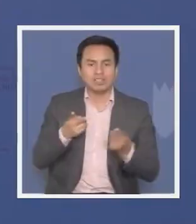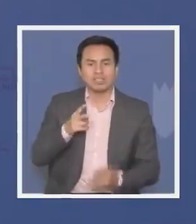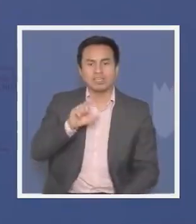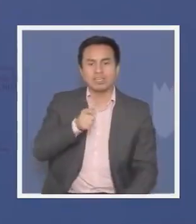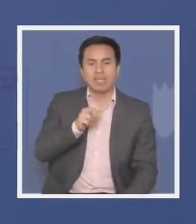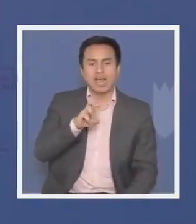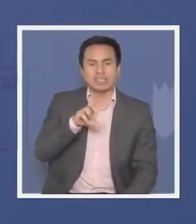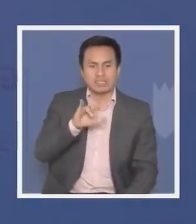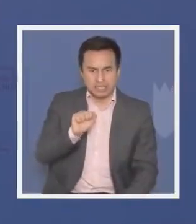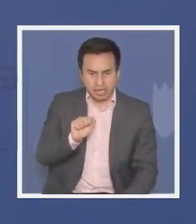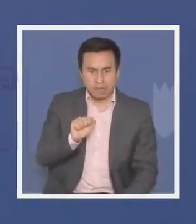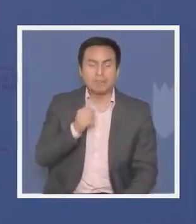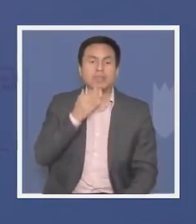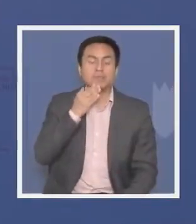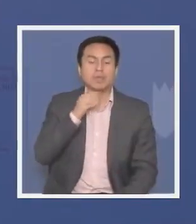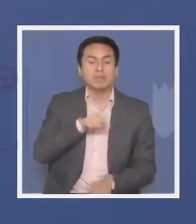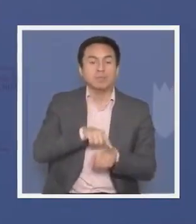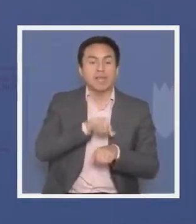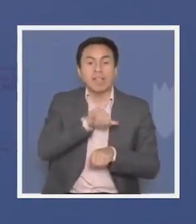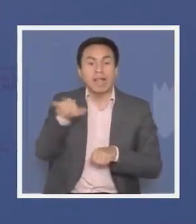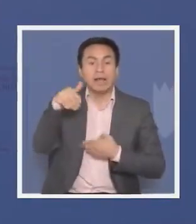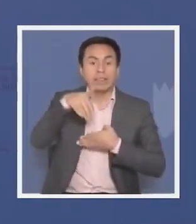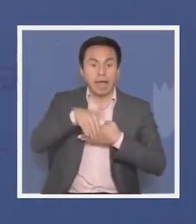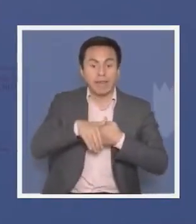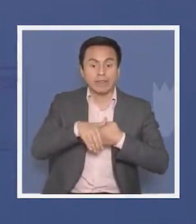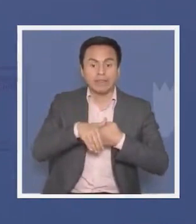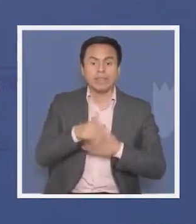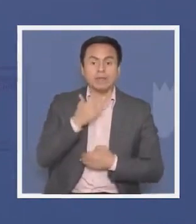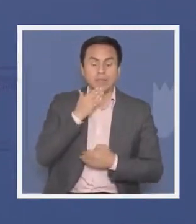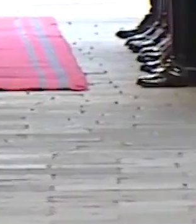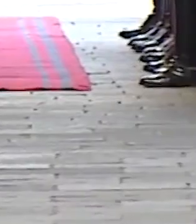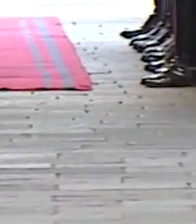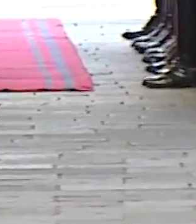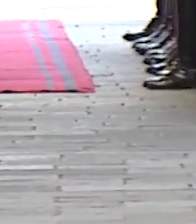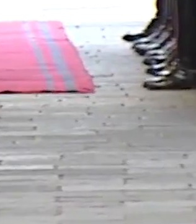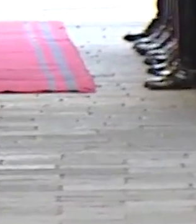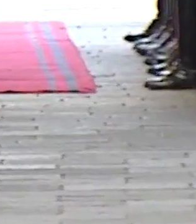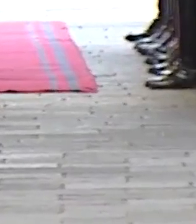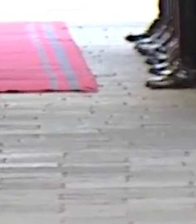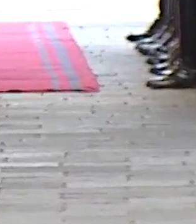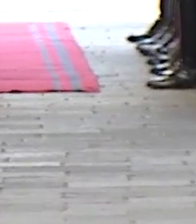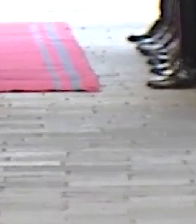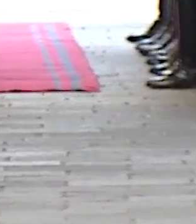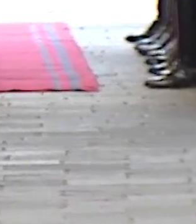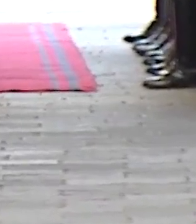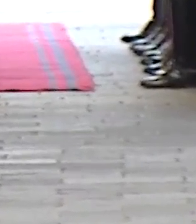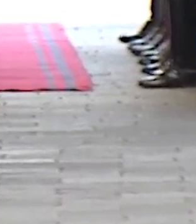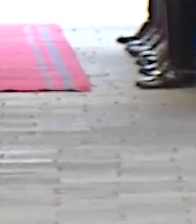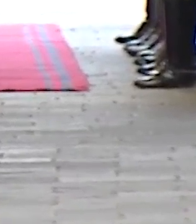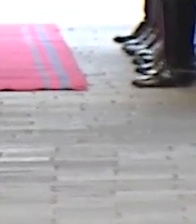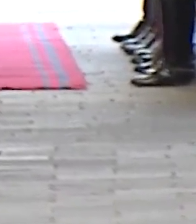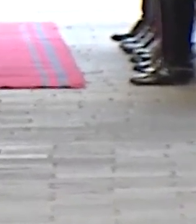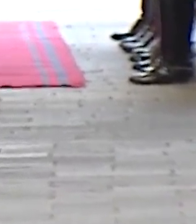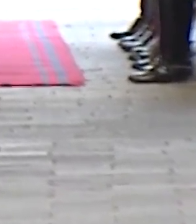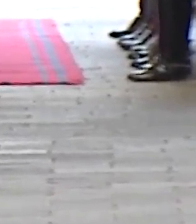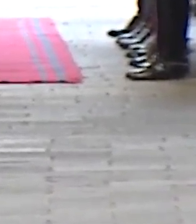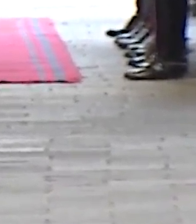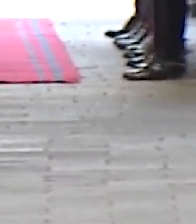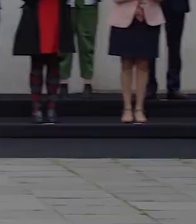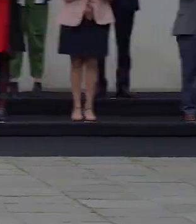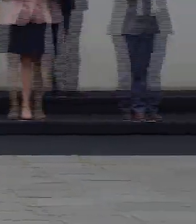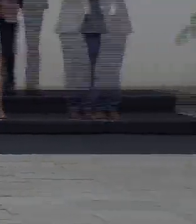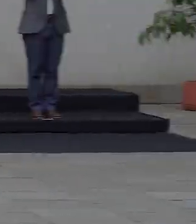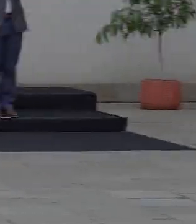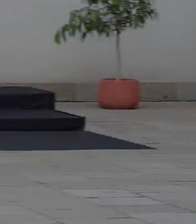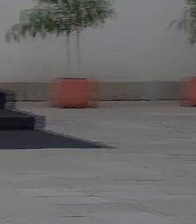titular de la cartera de interior y seguridad pública la interpelación aborda en primer lugar consultas sobre el rol de la cartera que dirige particularmente